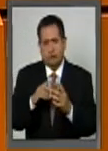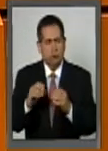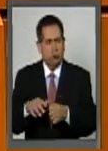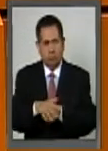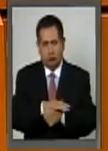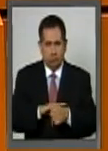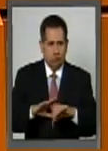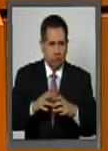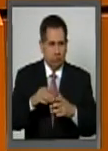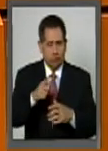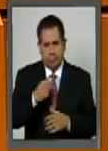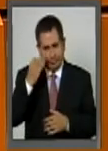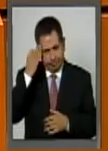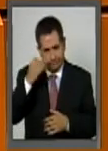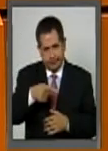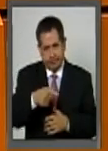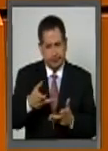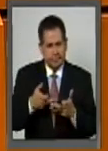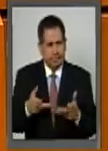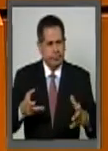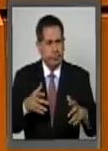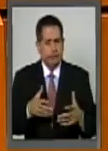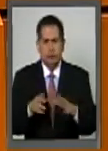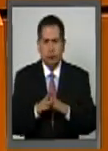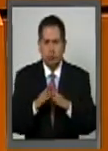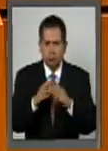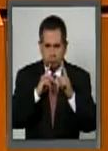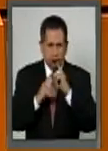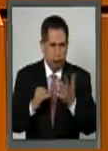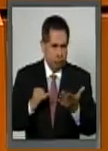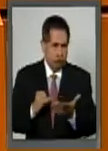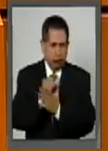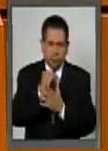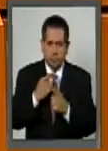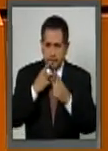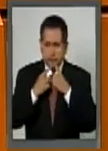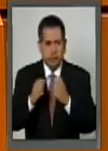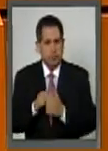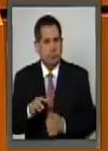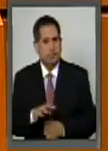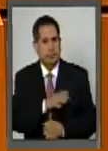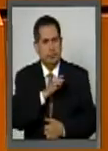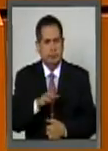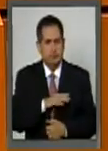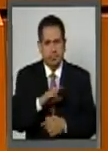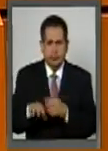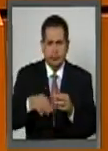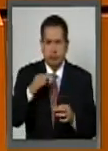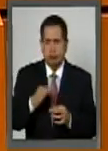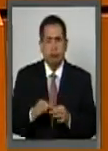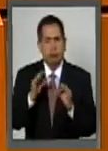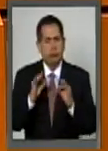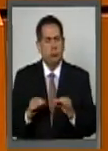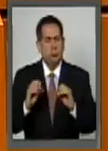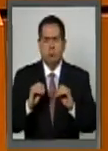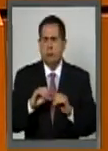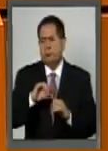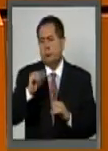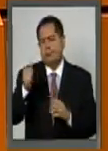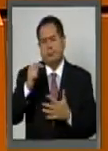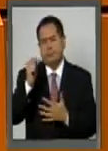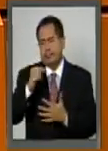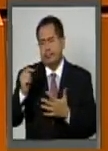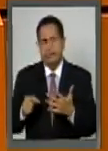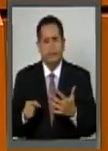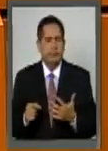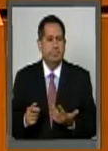localidad de ese territorio, cuando determinada calidad, reputación u otra